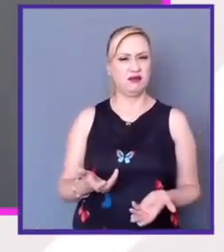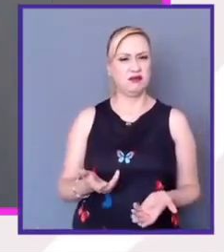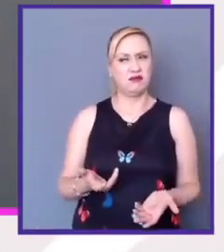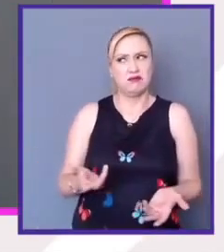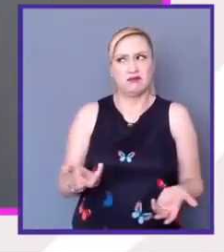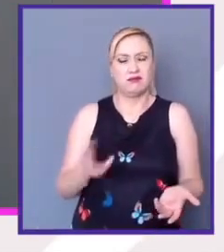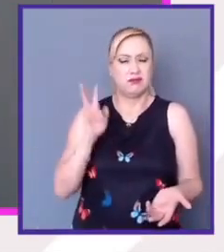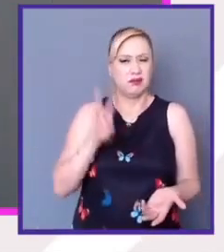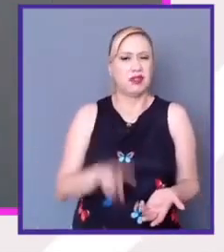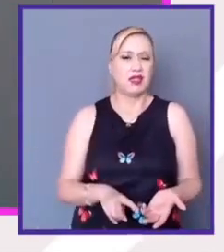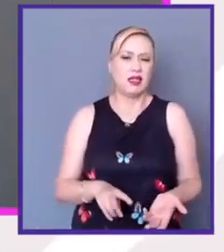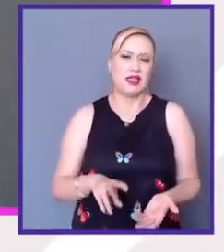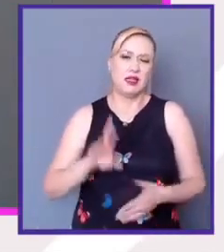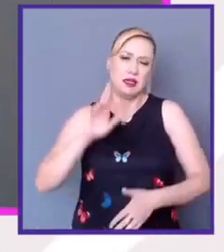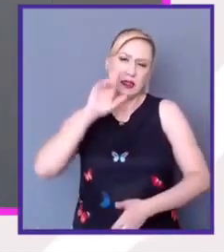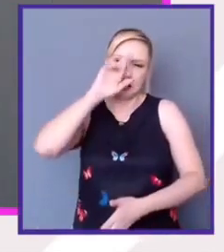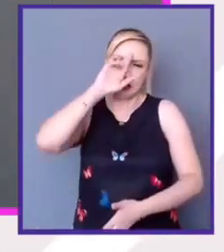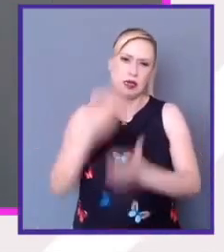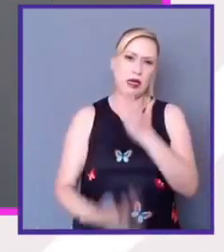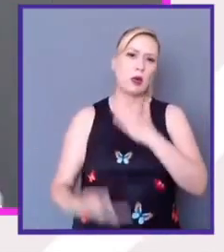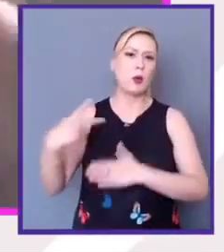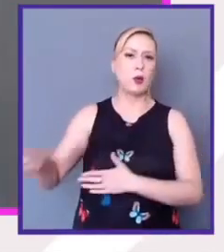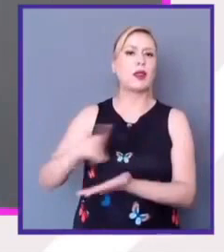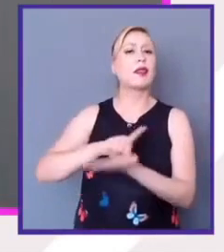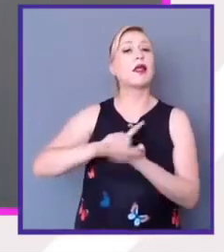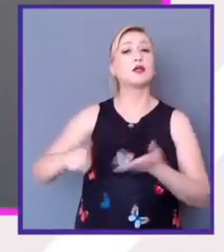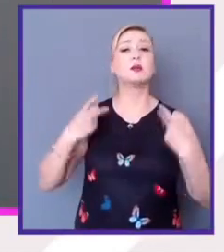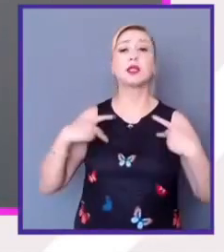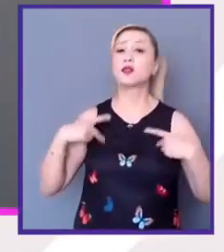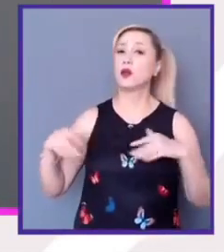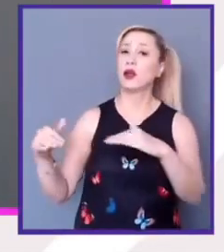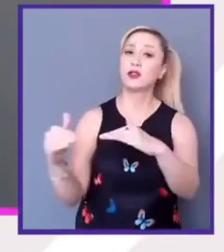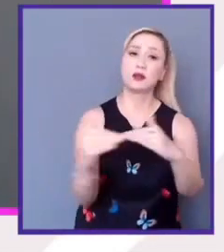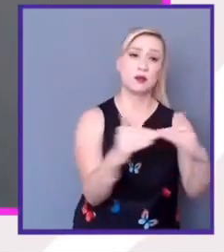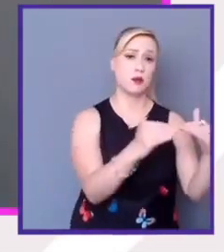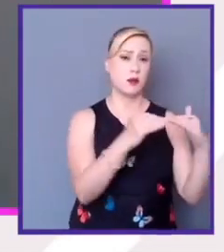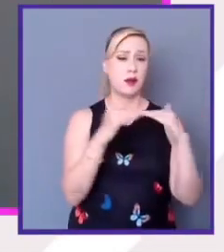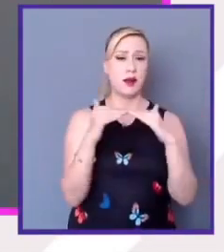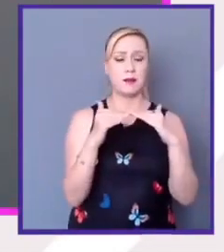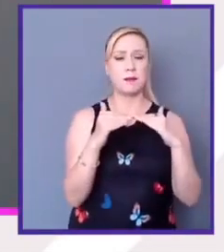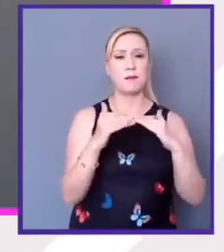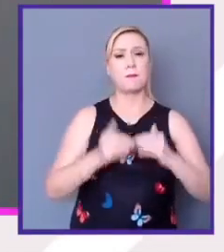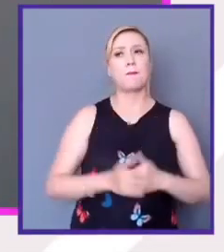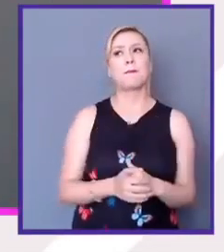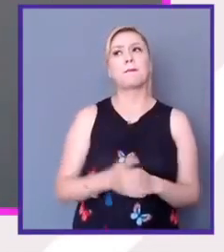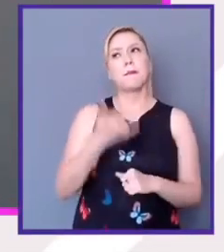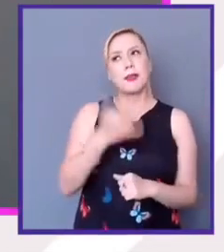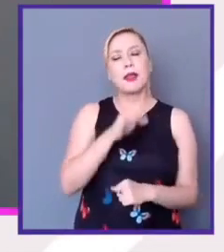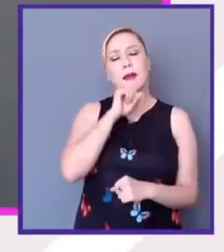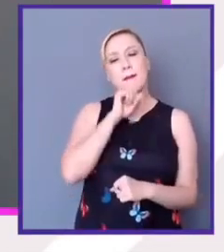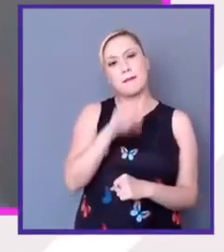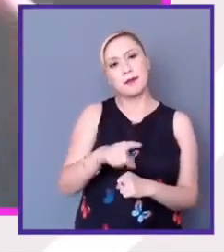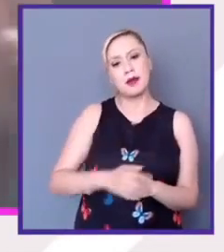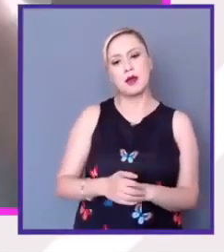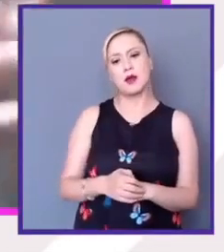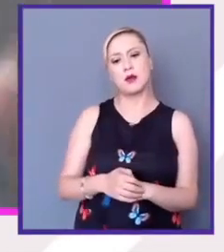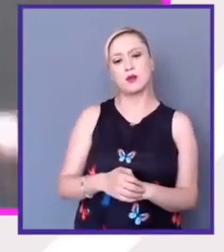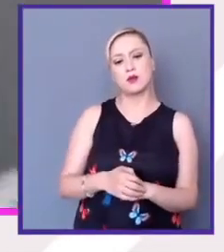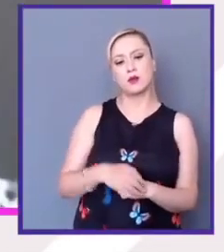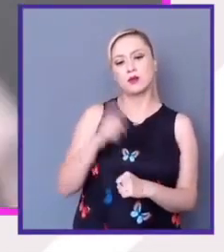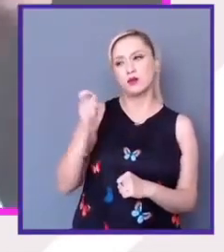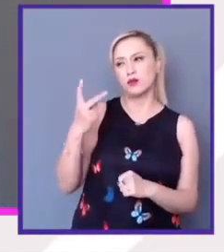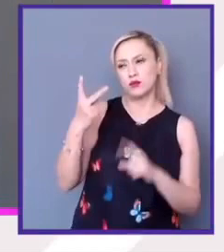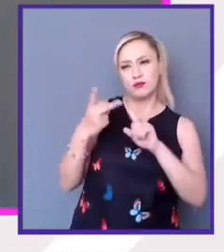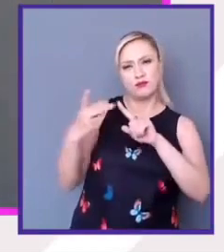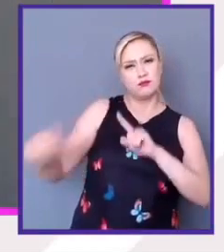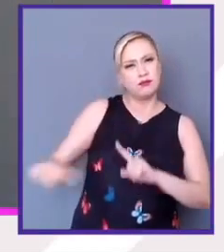terminan vulnerando derechos. Entonces creo que por ahí iría como cerrando la idea, y también la idea de la segunda pregunta que dice, ¿por